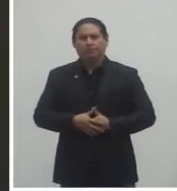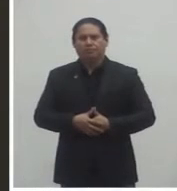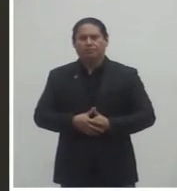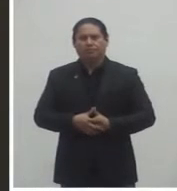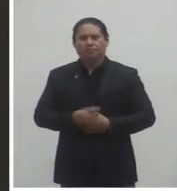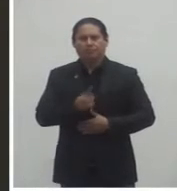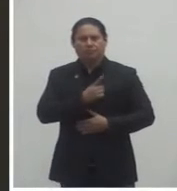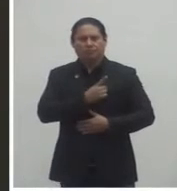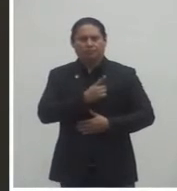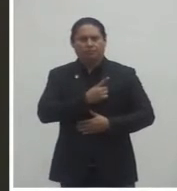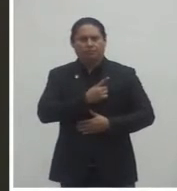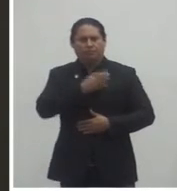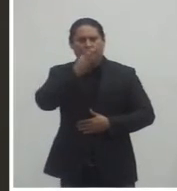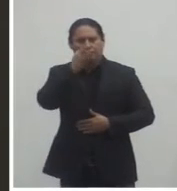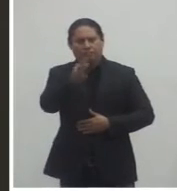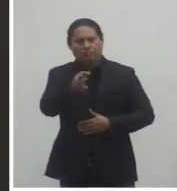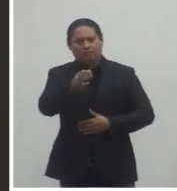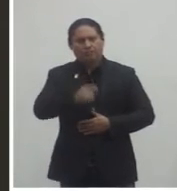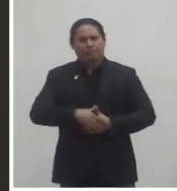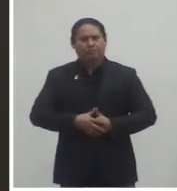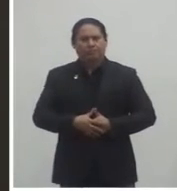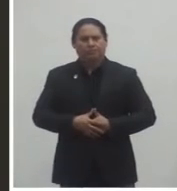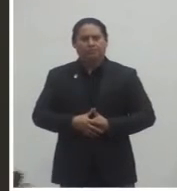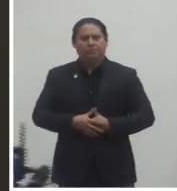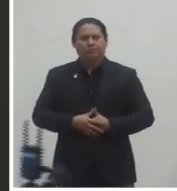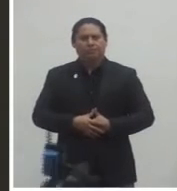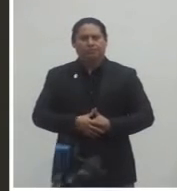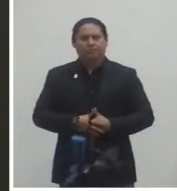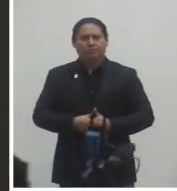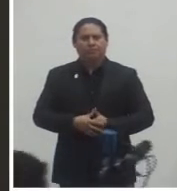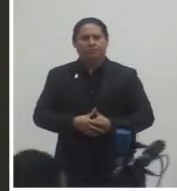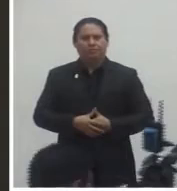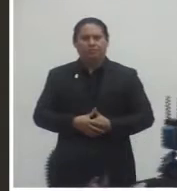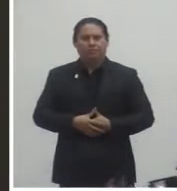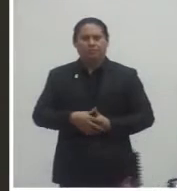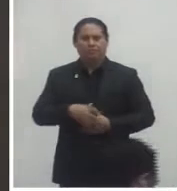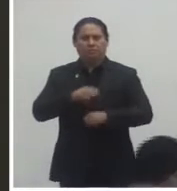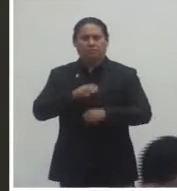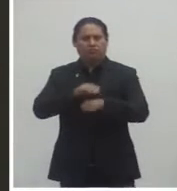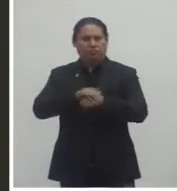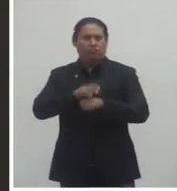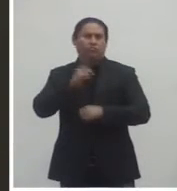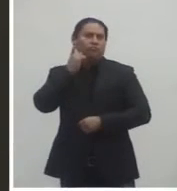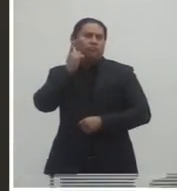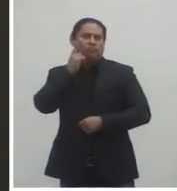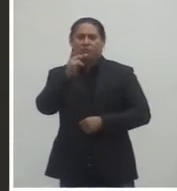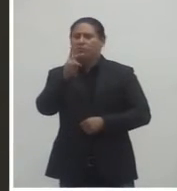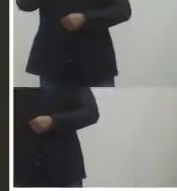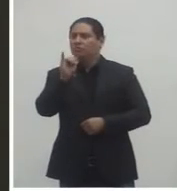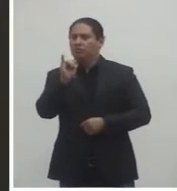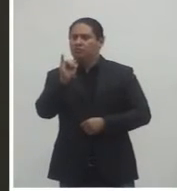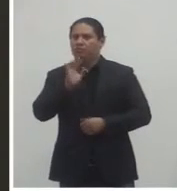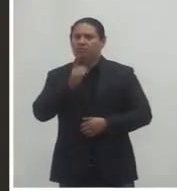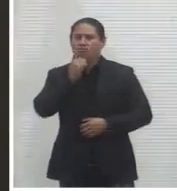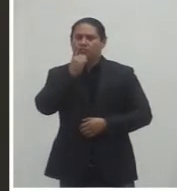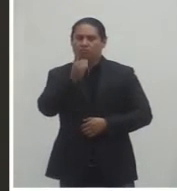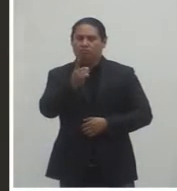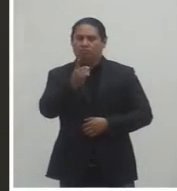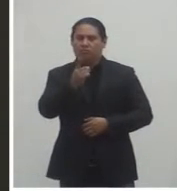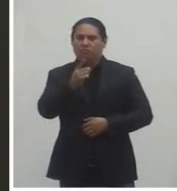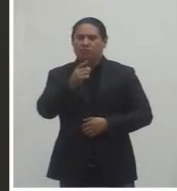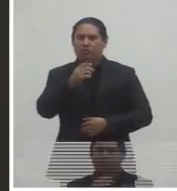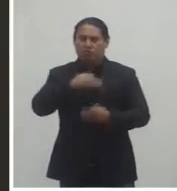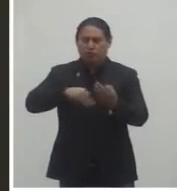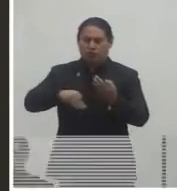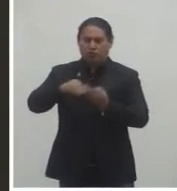Nada más para comentar que nuestro amigo diputado del PRI dijo que todos